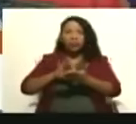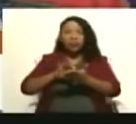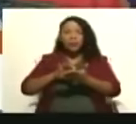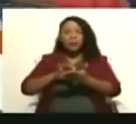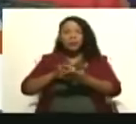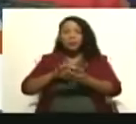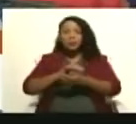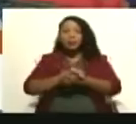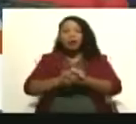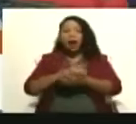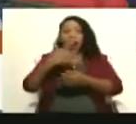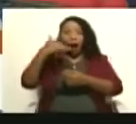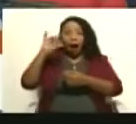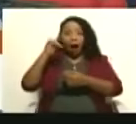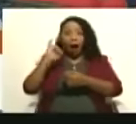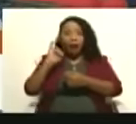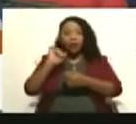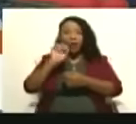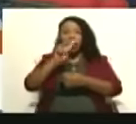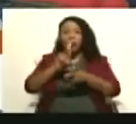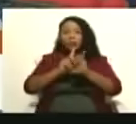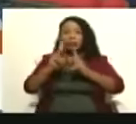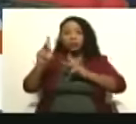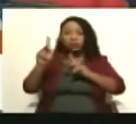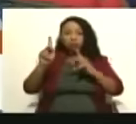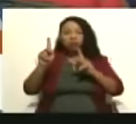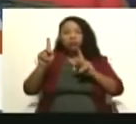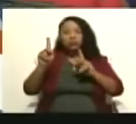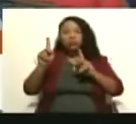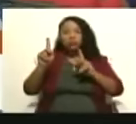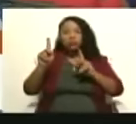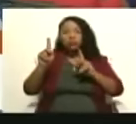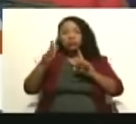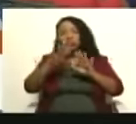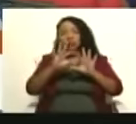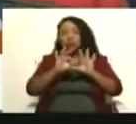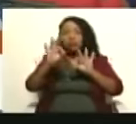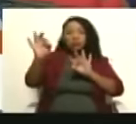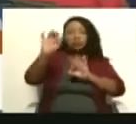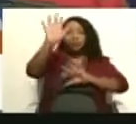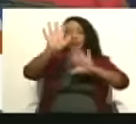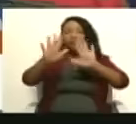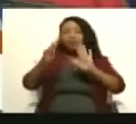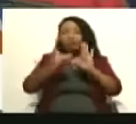de acción abarca 2 kilómetros cuadrados, teniendo un alcance sobre